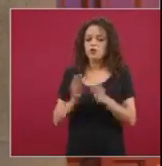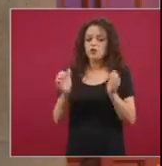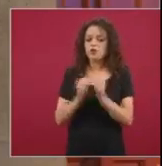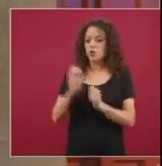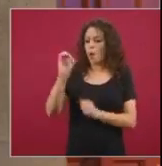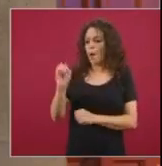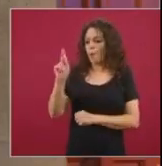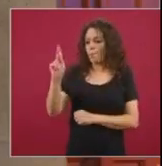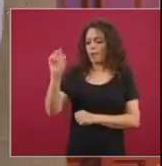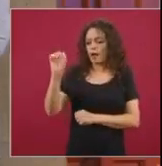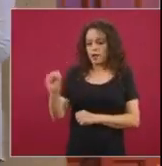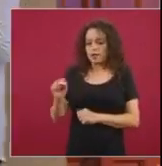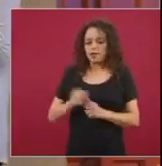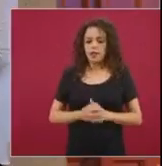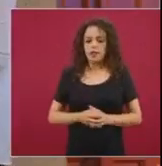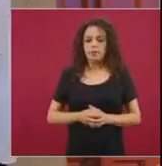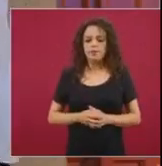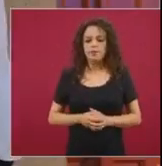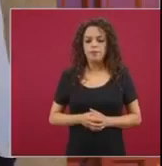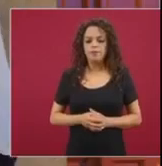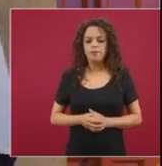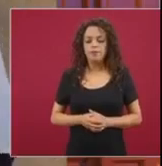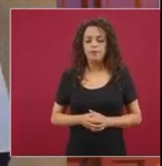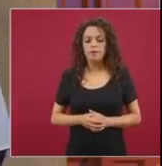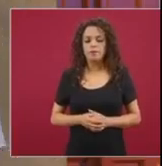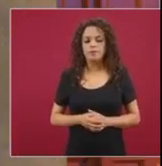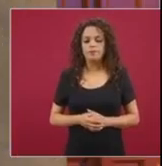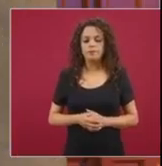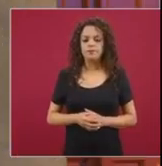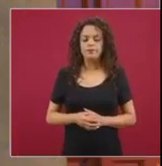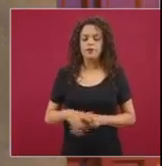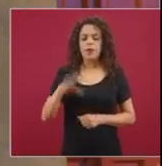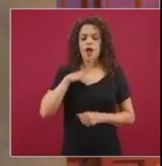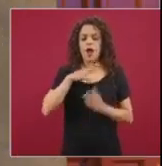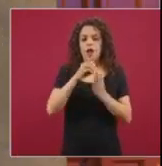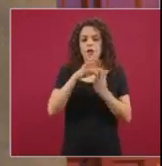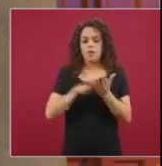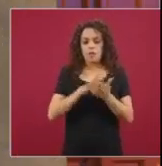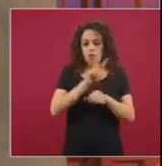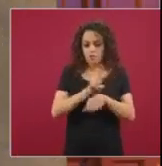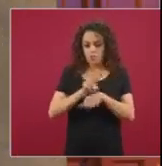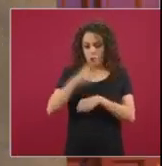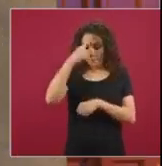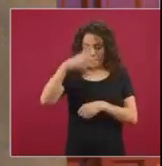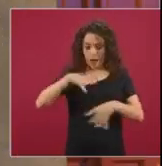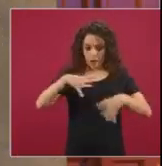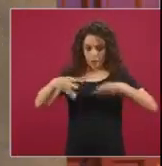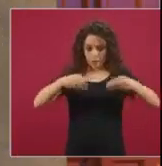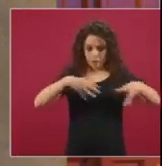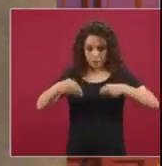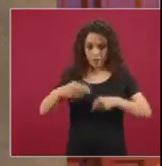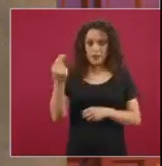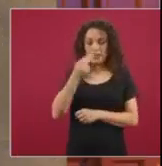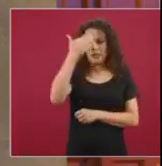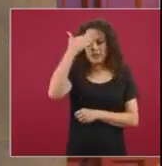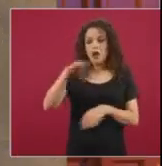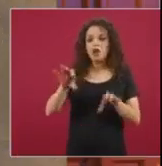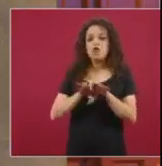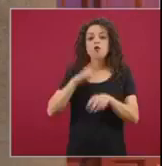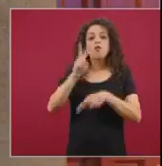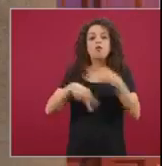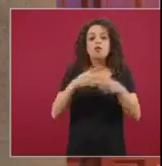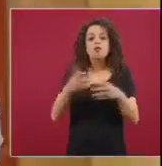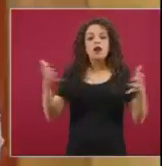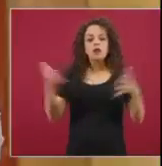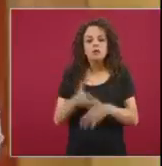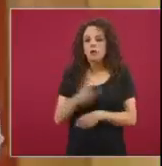desde que tenemos nuestros registros en vigilancia epidemiológica para saber cómo le vamos a entrar, en dónde estamos